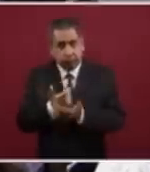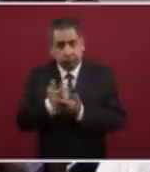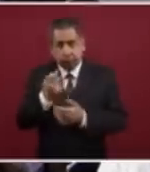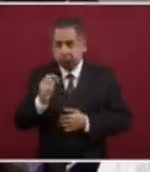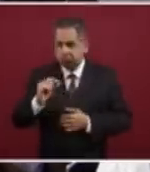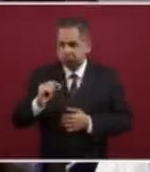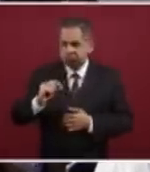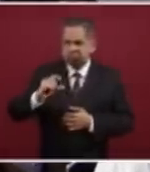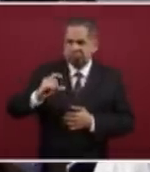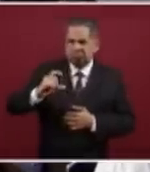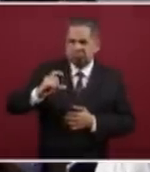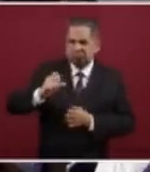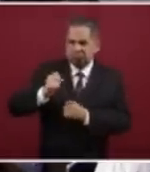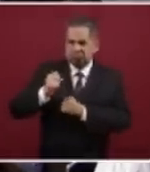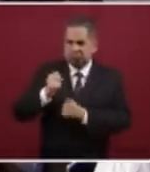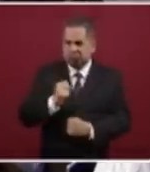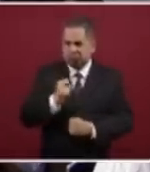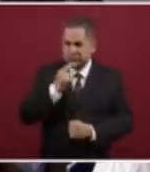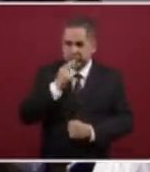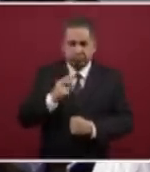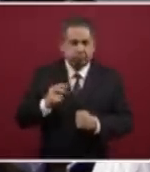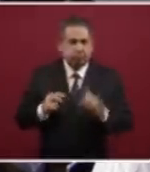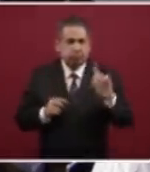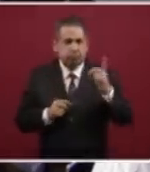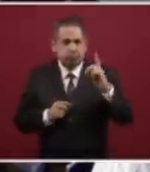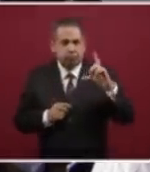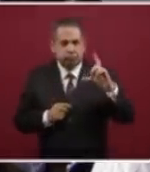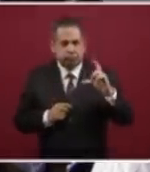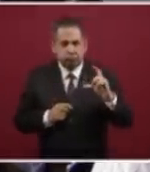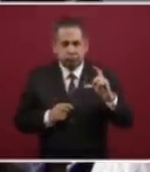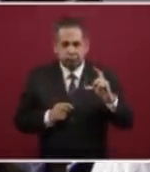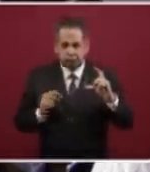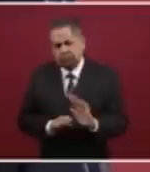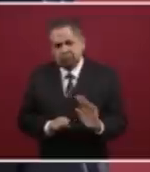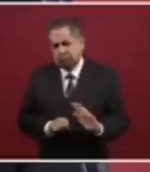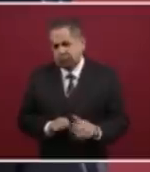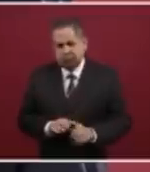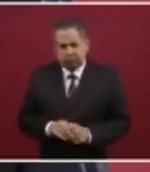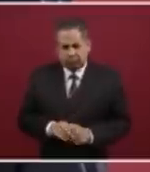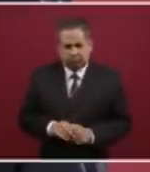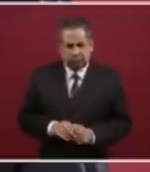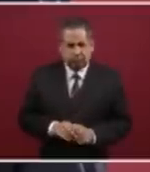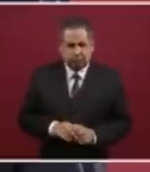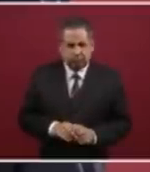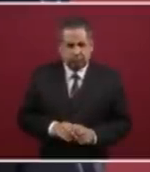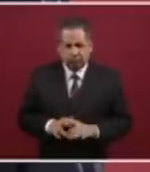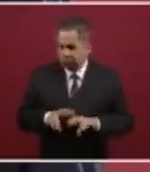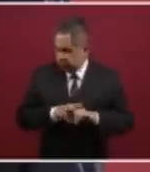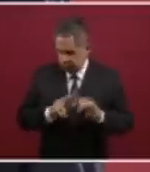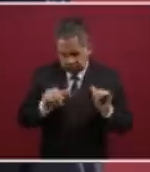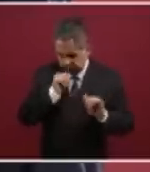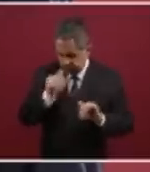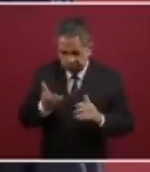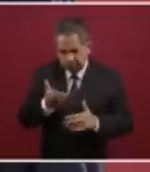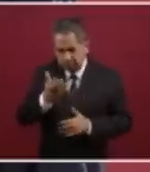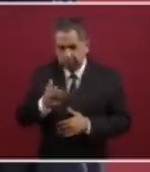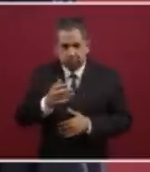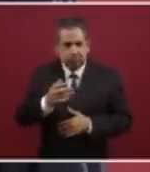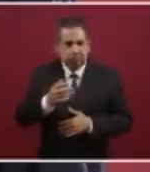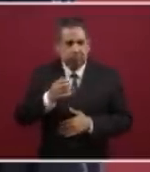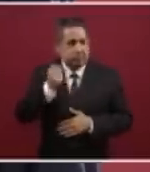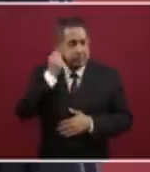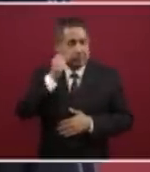nuestro peso. El presidente llamó a los mexicanos a actuar con humanismo y sin xenofobia. Nada de